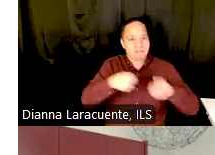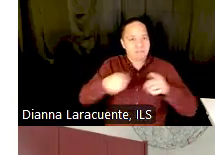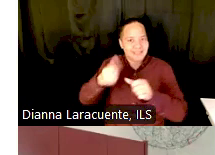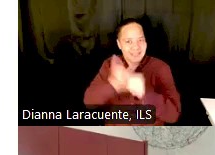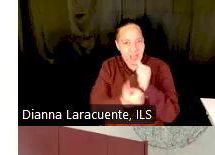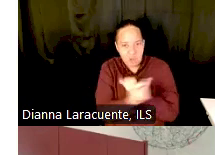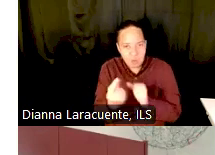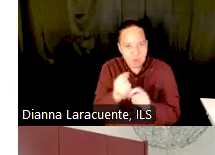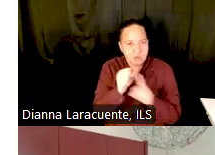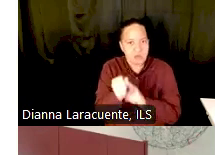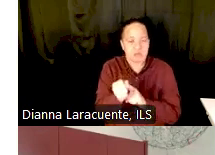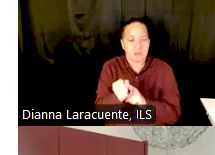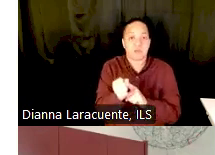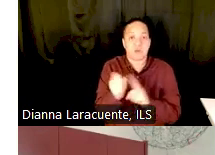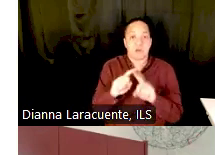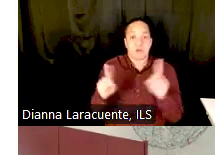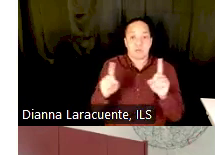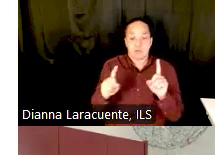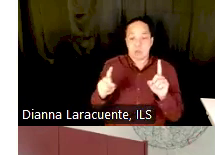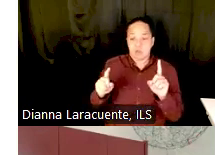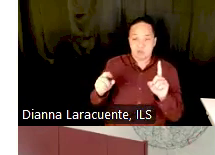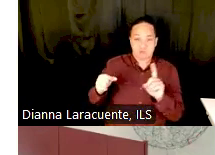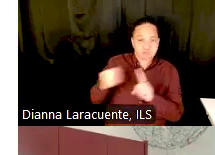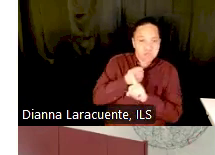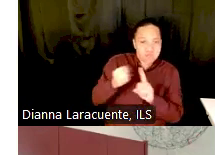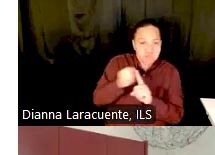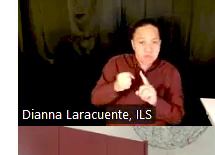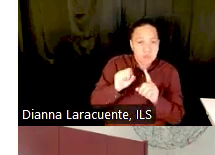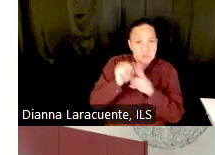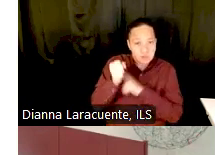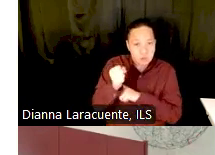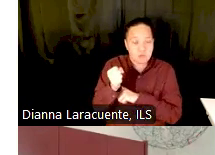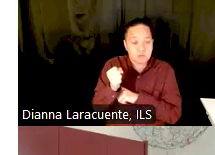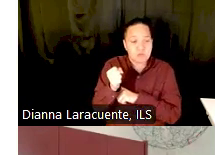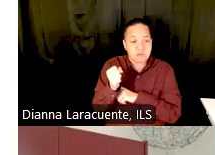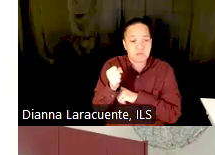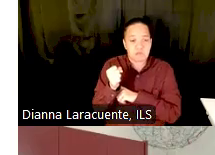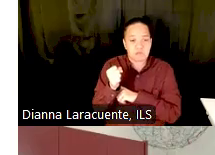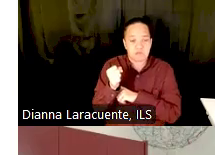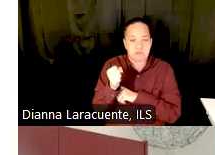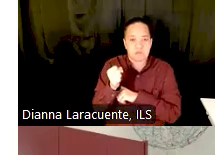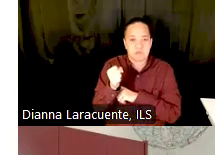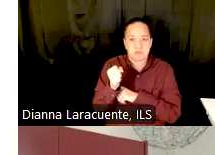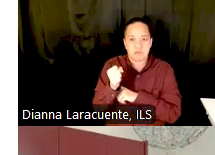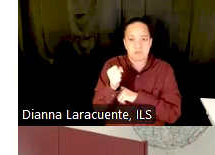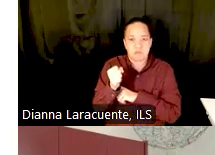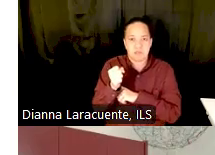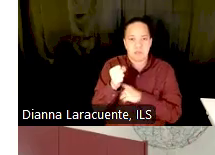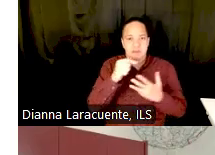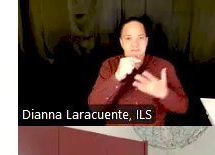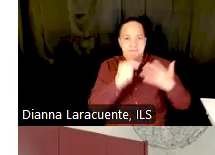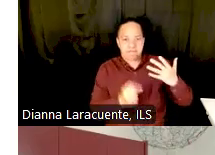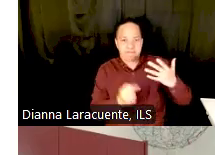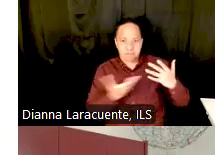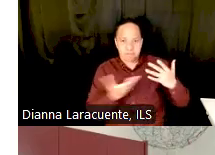que cuando hablamos de un acto violento, entran varios factores y es lo